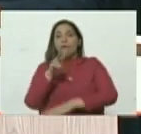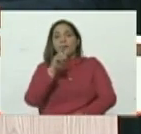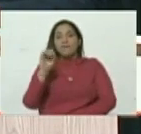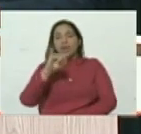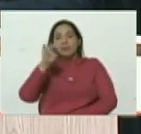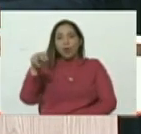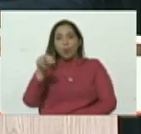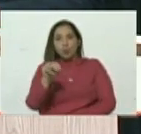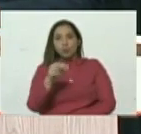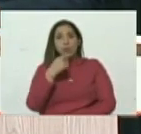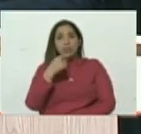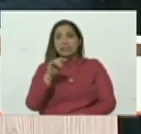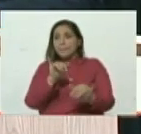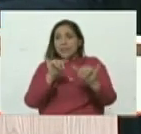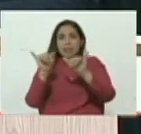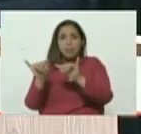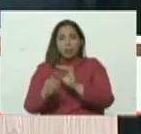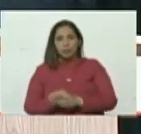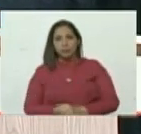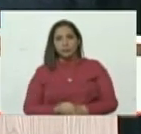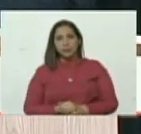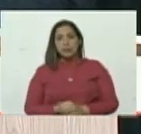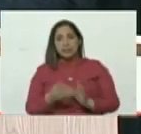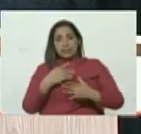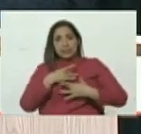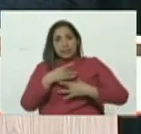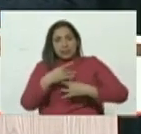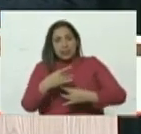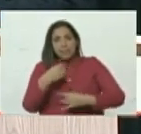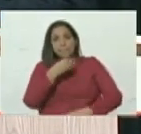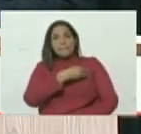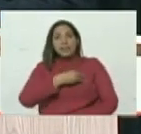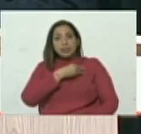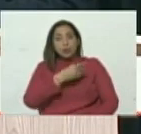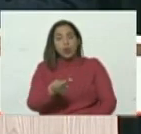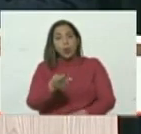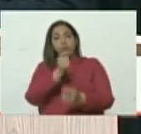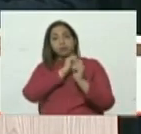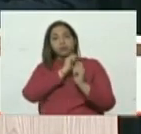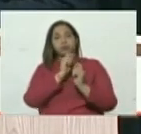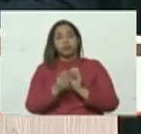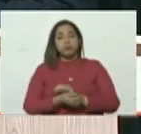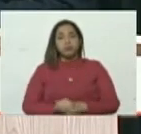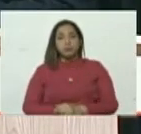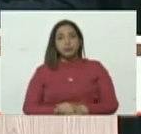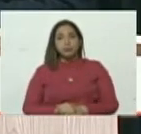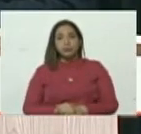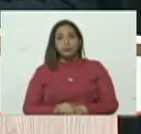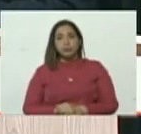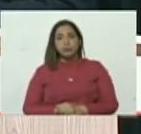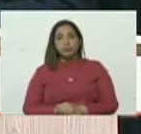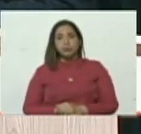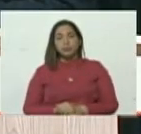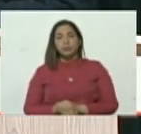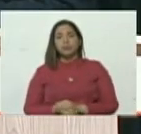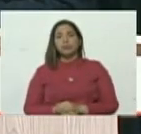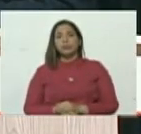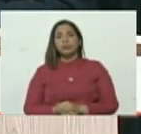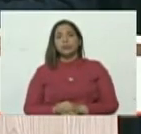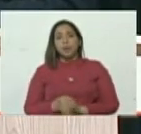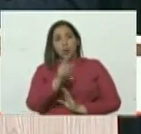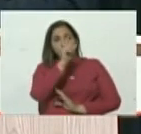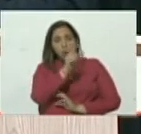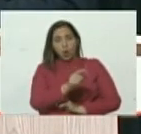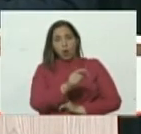junio. Que la intención y la misión que le encomendó a alias Báez, perdón, Eduardo